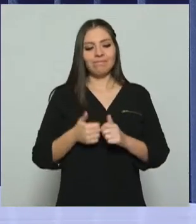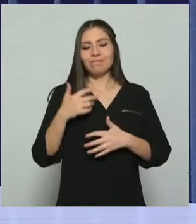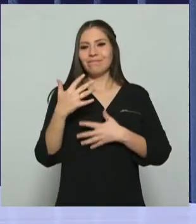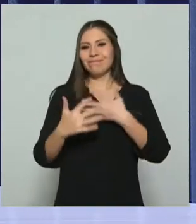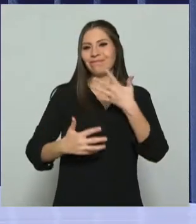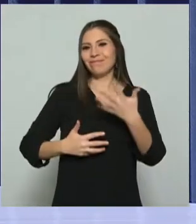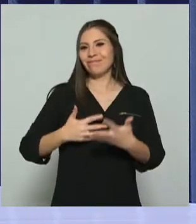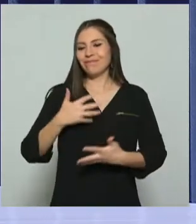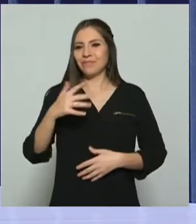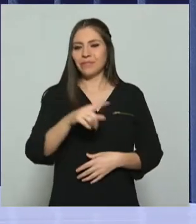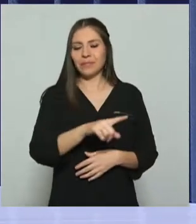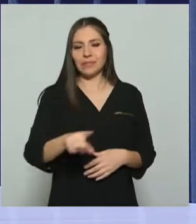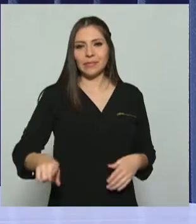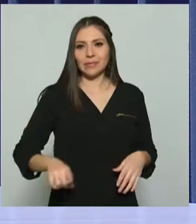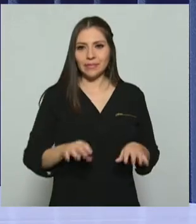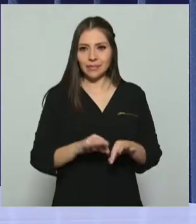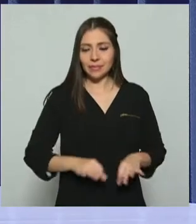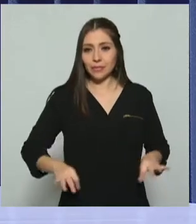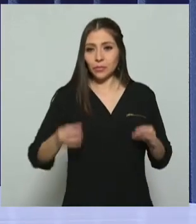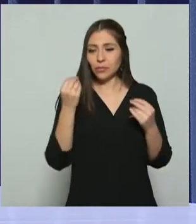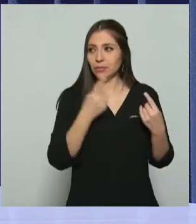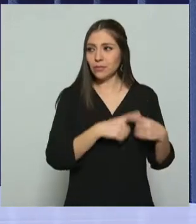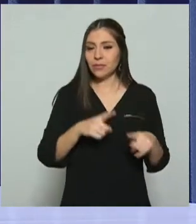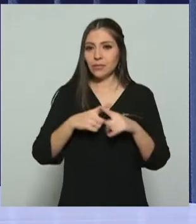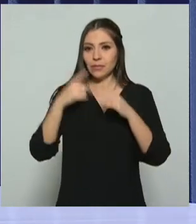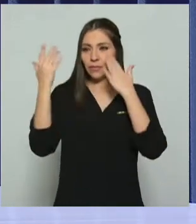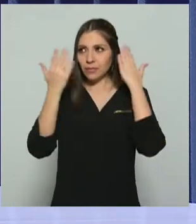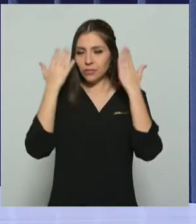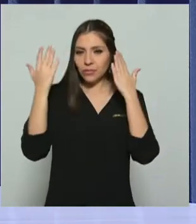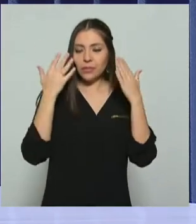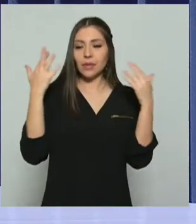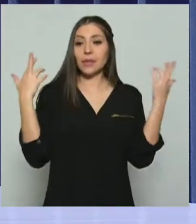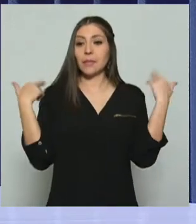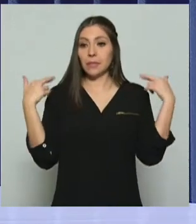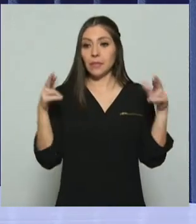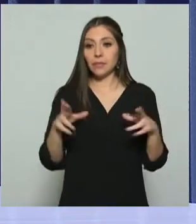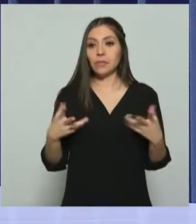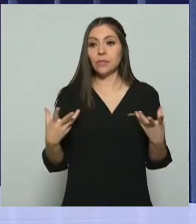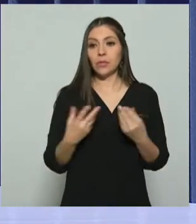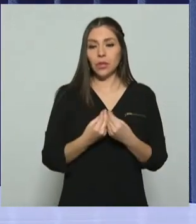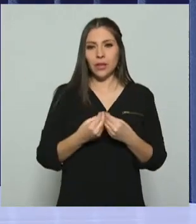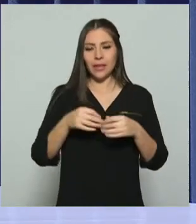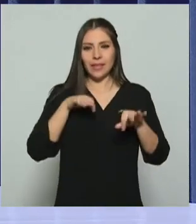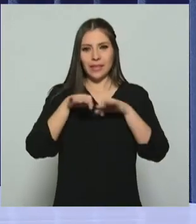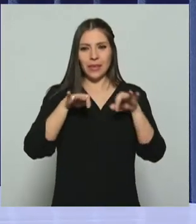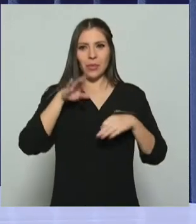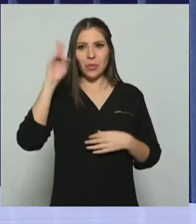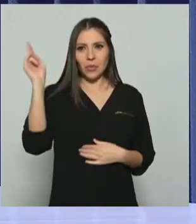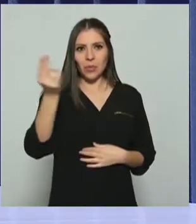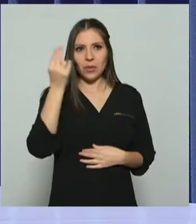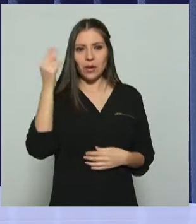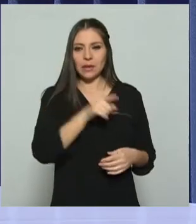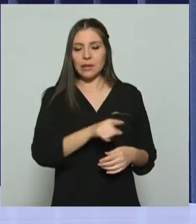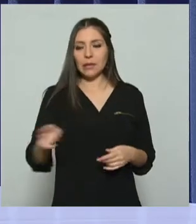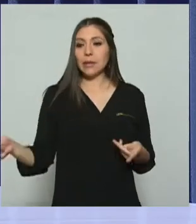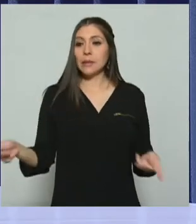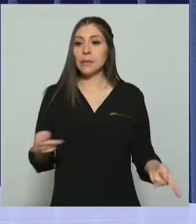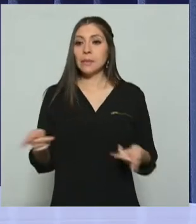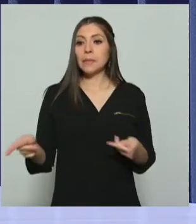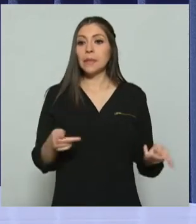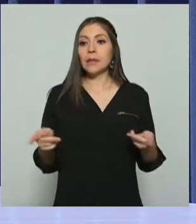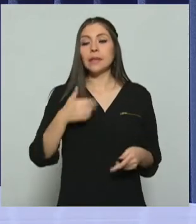sin precedentes. Muchísimas estudiantes y profesoras junto con trabajadoras de la máxima casa de estudios están organizadas